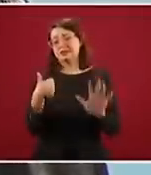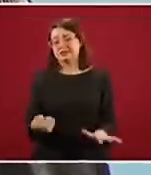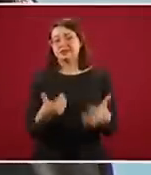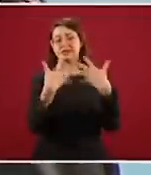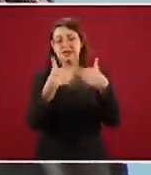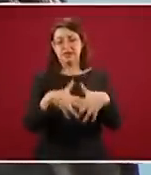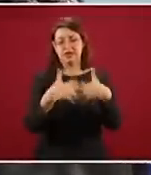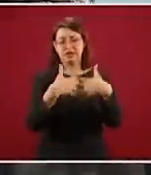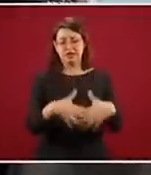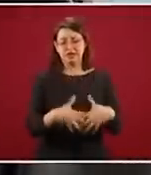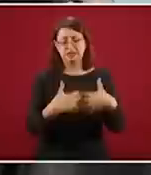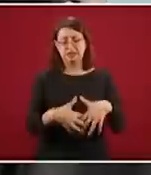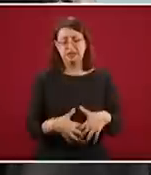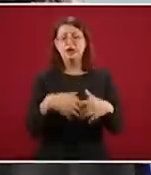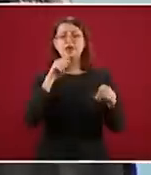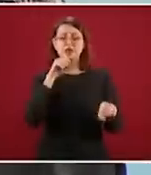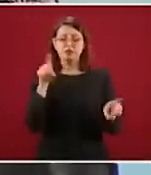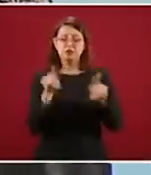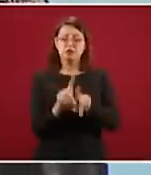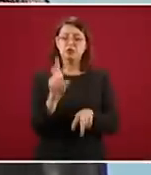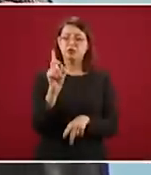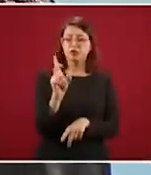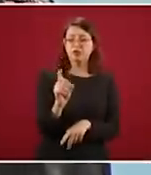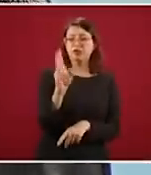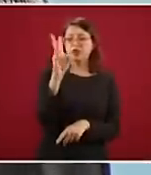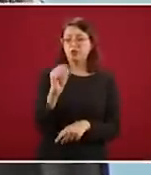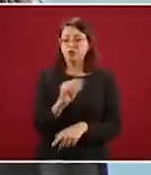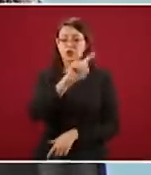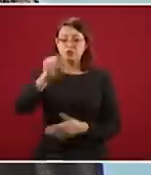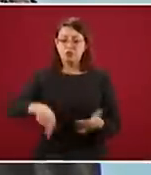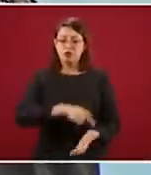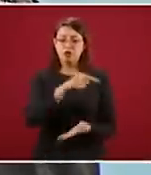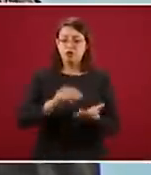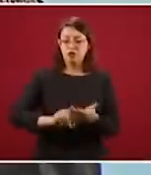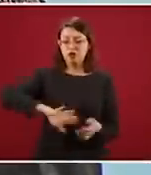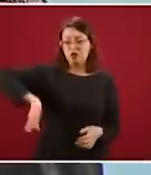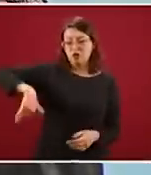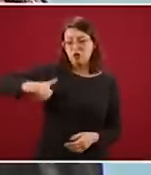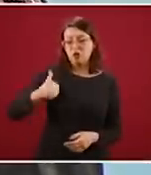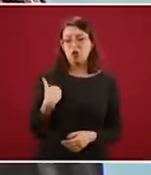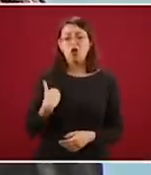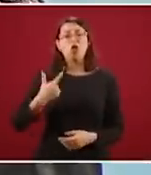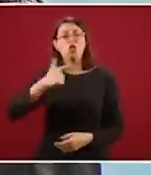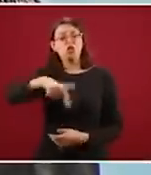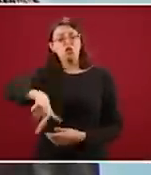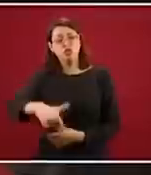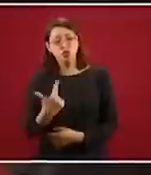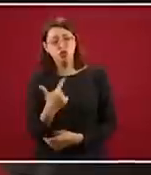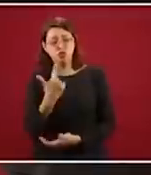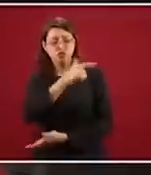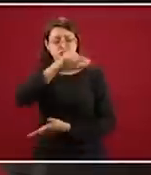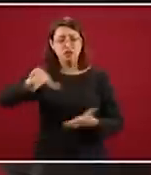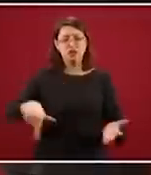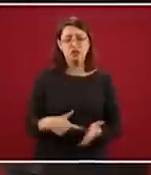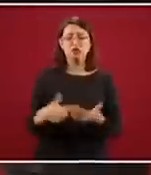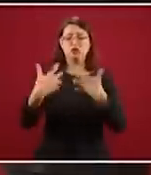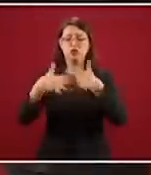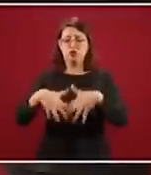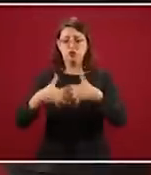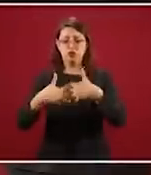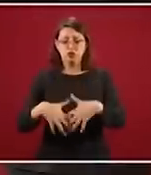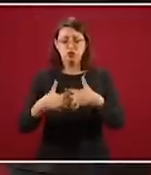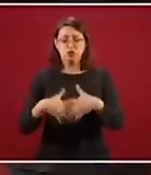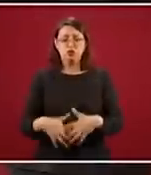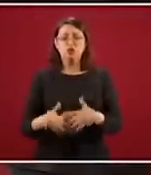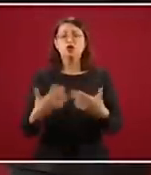terminales de almacenamiento y despacho, en 12 estaciones de rebombeo, en el Centro de Control México,